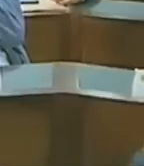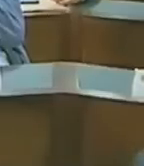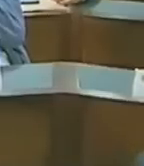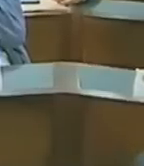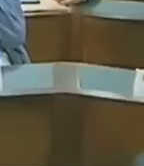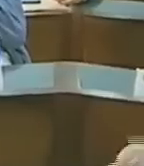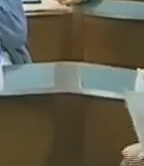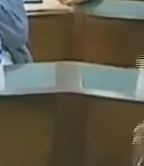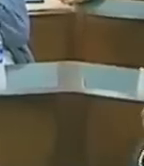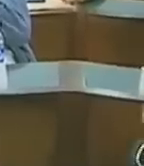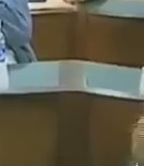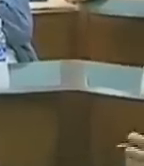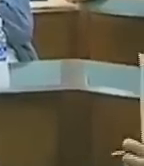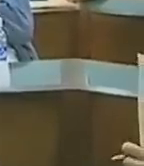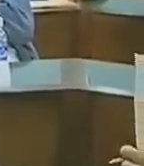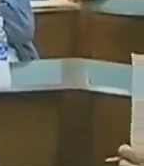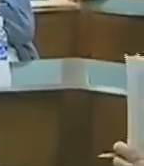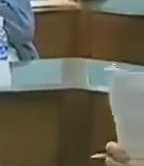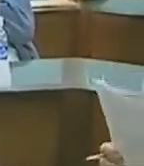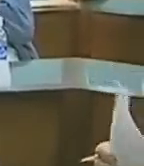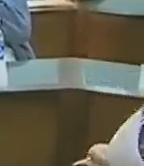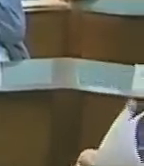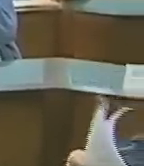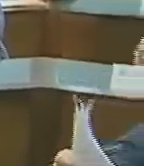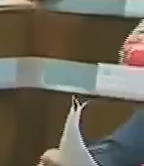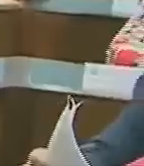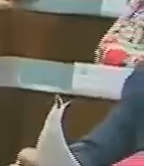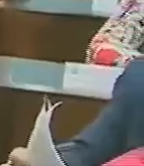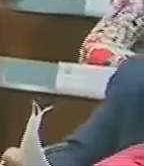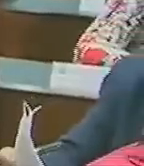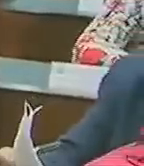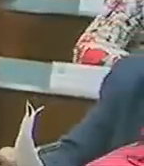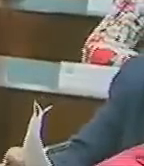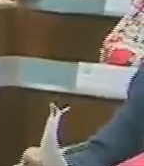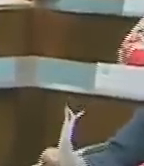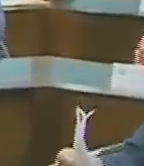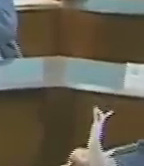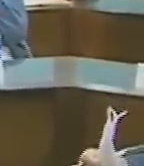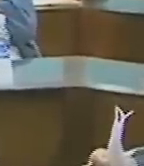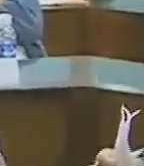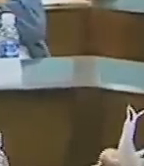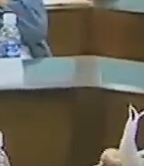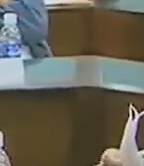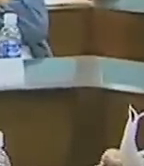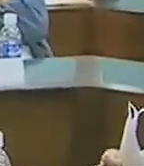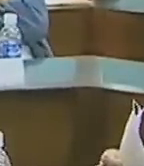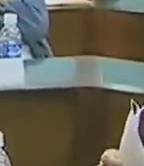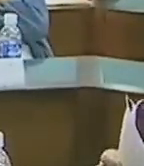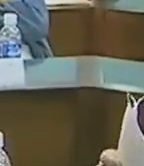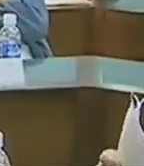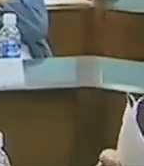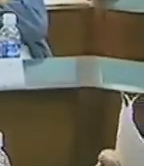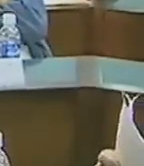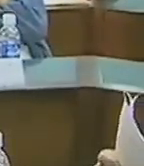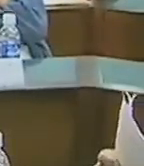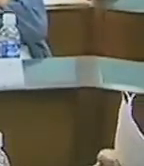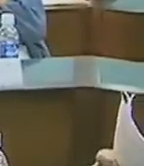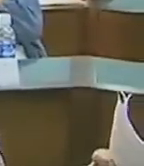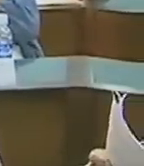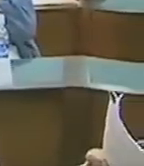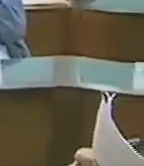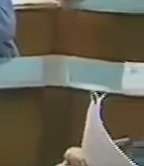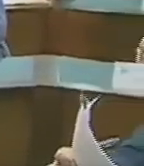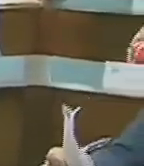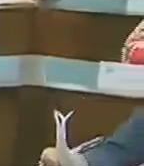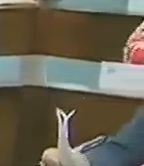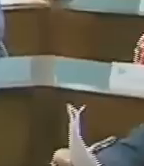en la Universidad Central de Venezuela. Pero además, no es cierto ese porcentaje de participación o de abstención que